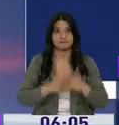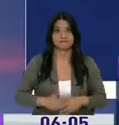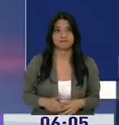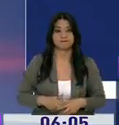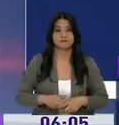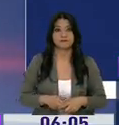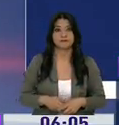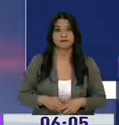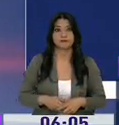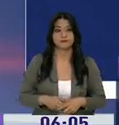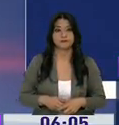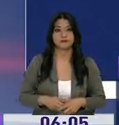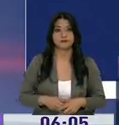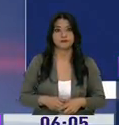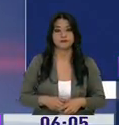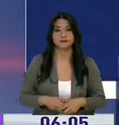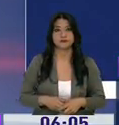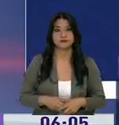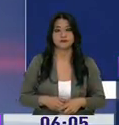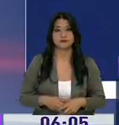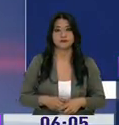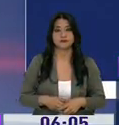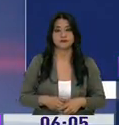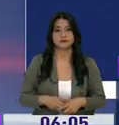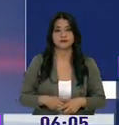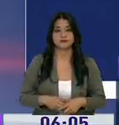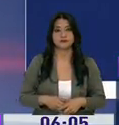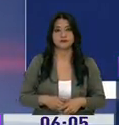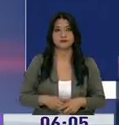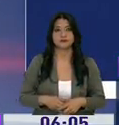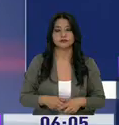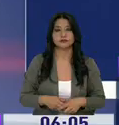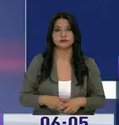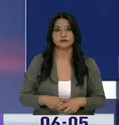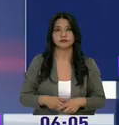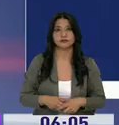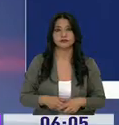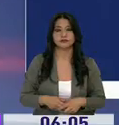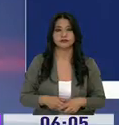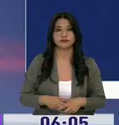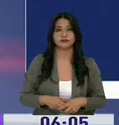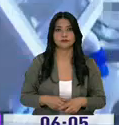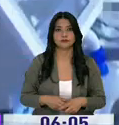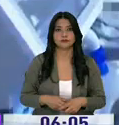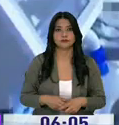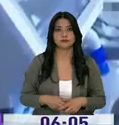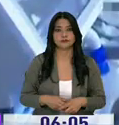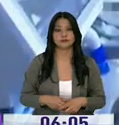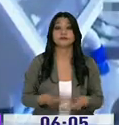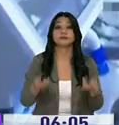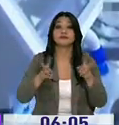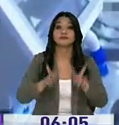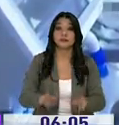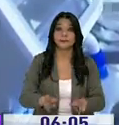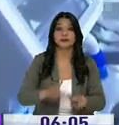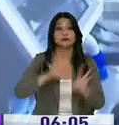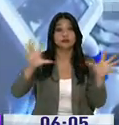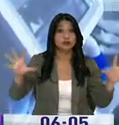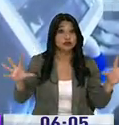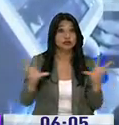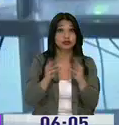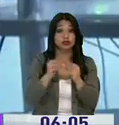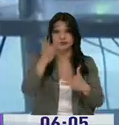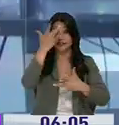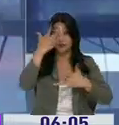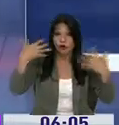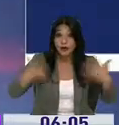el 2.3% en Wuhan y en el resto del mundo el 0.7%. Además, identificaron que no todos los casos son